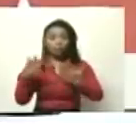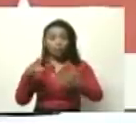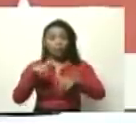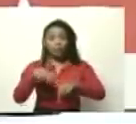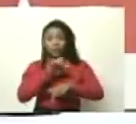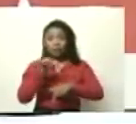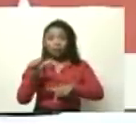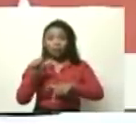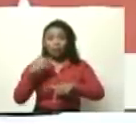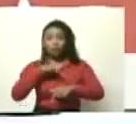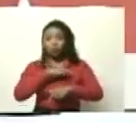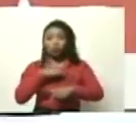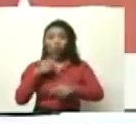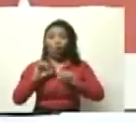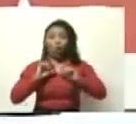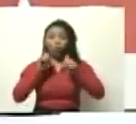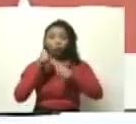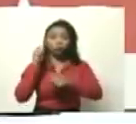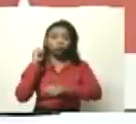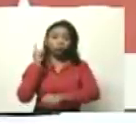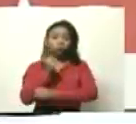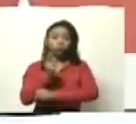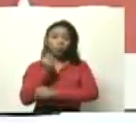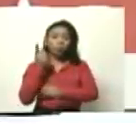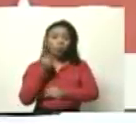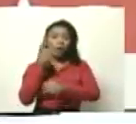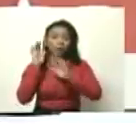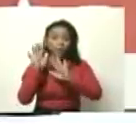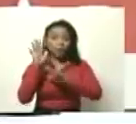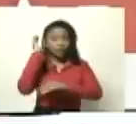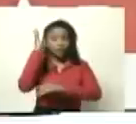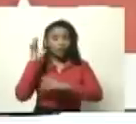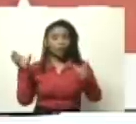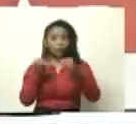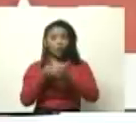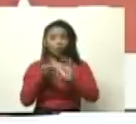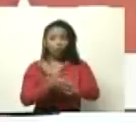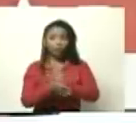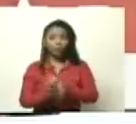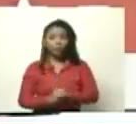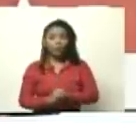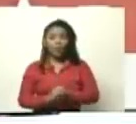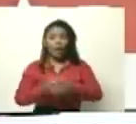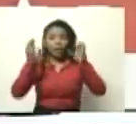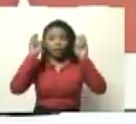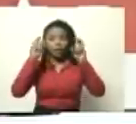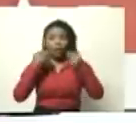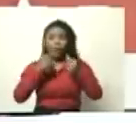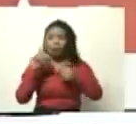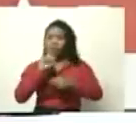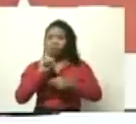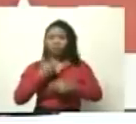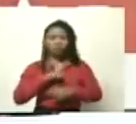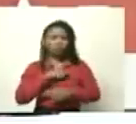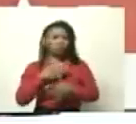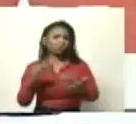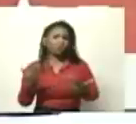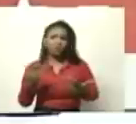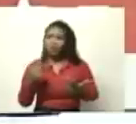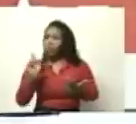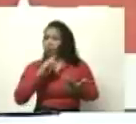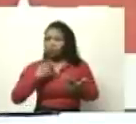semana nosotros debemos comenzar con este tipo de asamblea. En el sentido de la materia económica, no es que nosotros no hemos